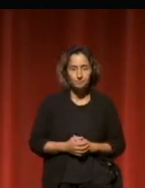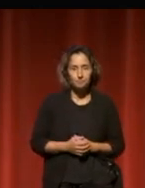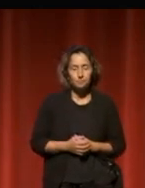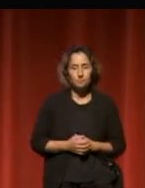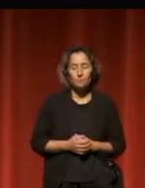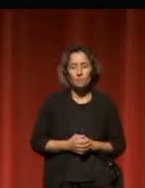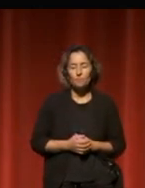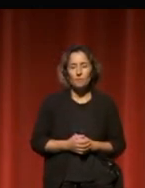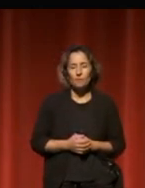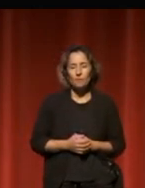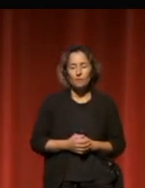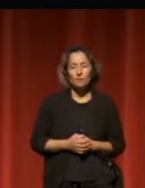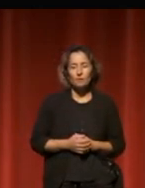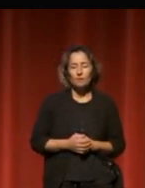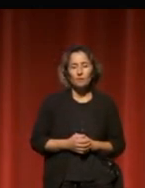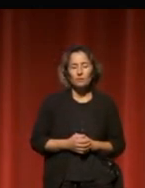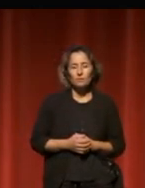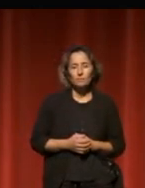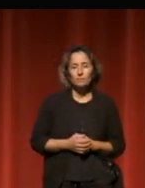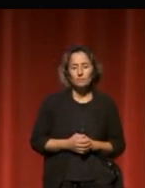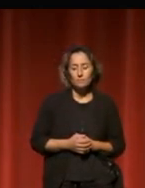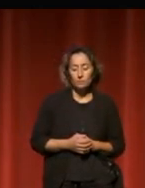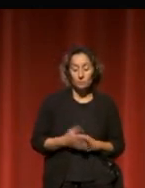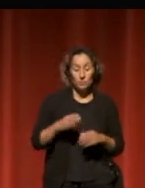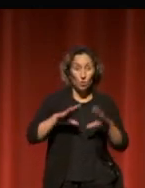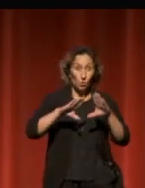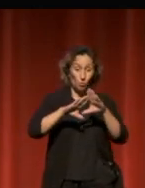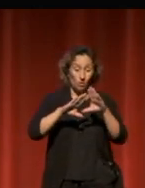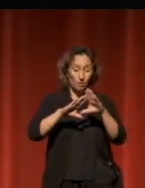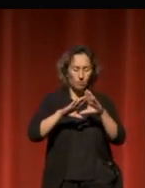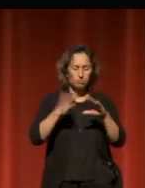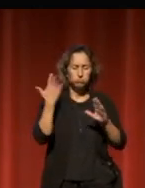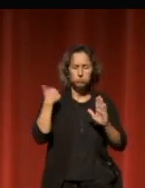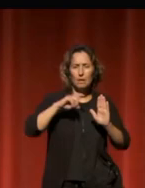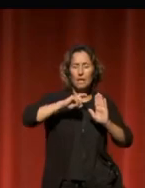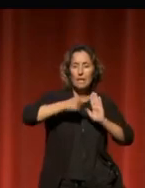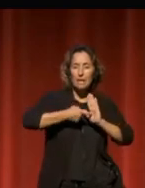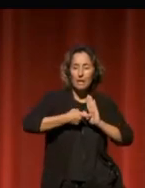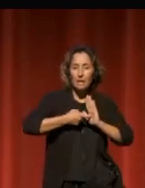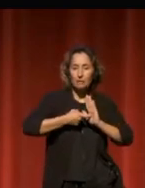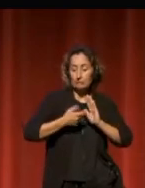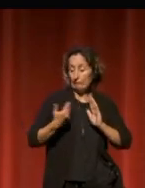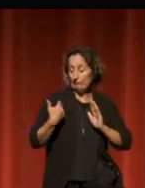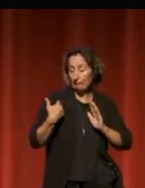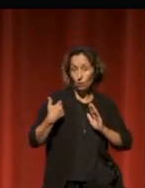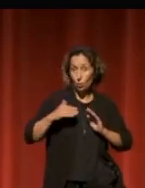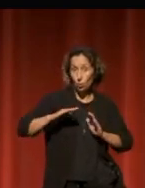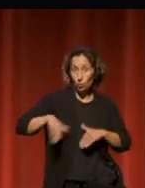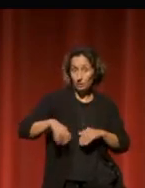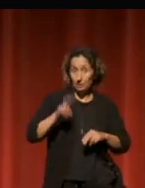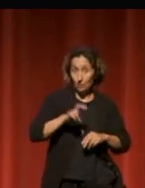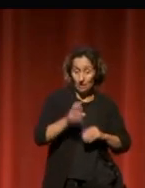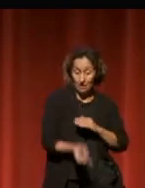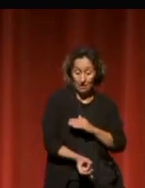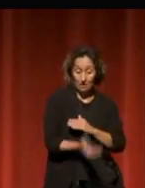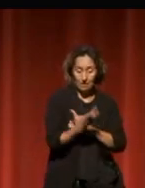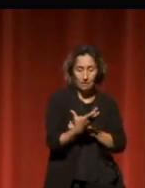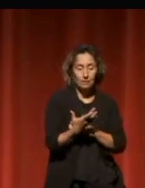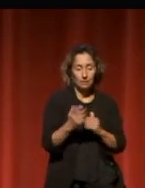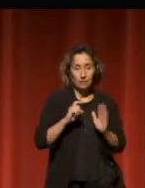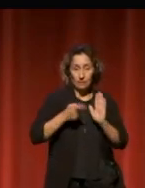como resultado de haber elaborado desde la Comunidad de Madrid una ley, que es la última que ha entrado en vigor